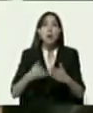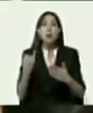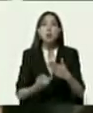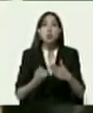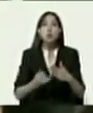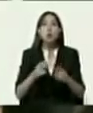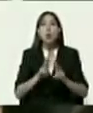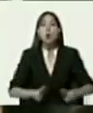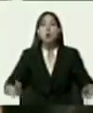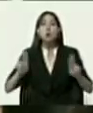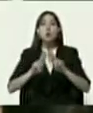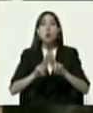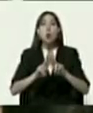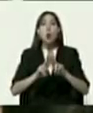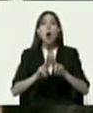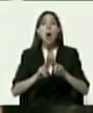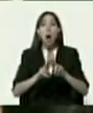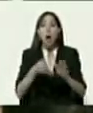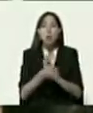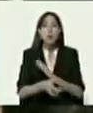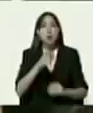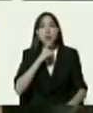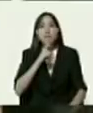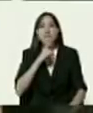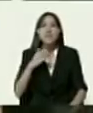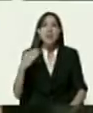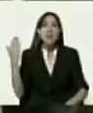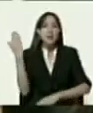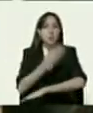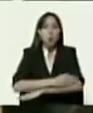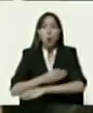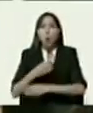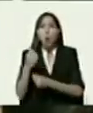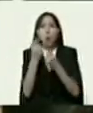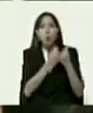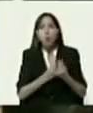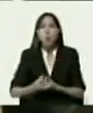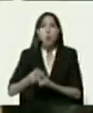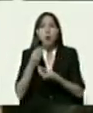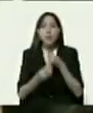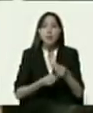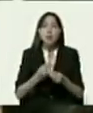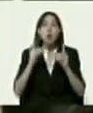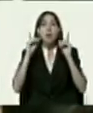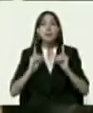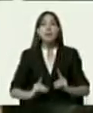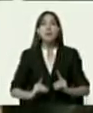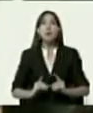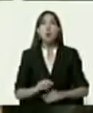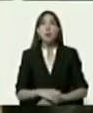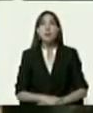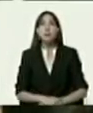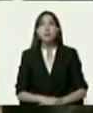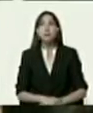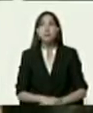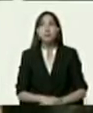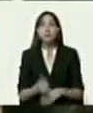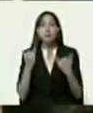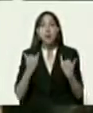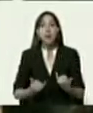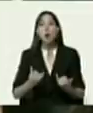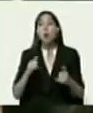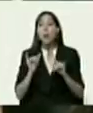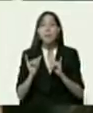Unidas para sortear los obstáculos financieros y de proveedores que generan las medidas coercitivas. Hasta ahora, este plan